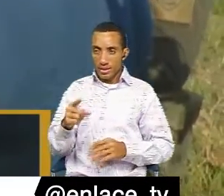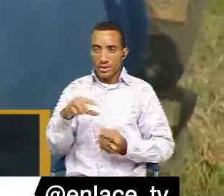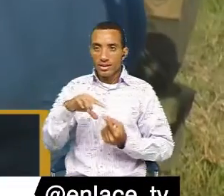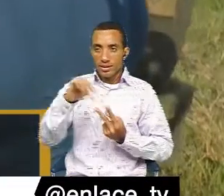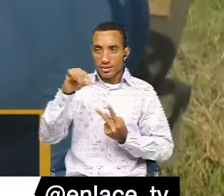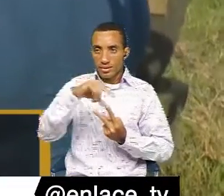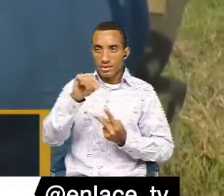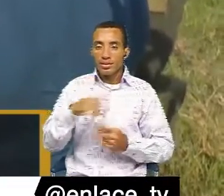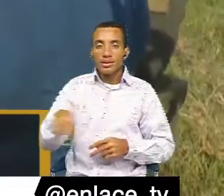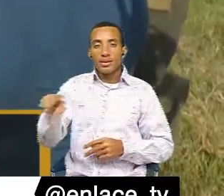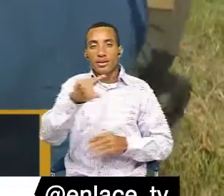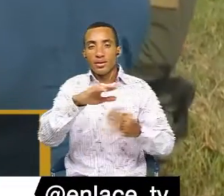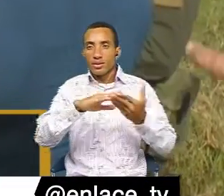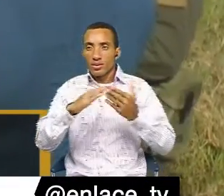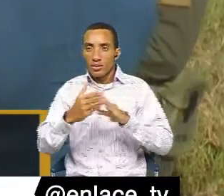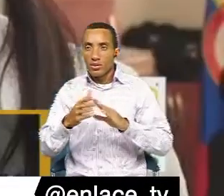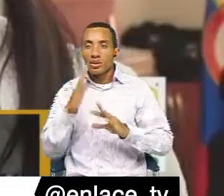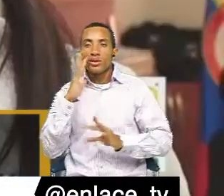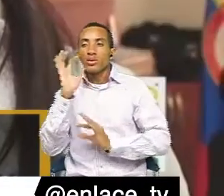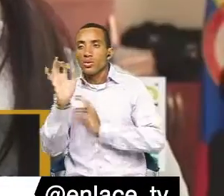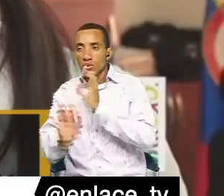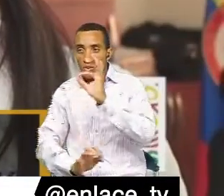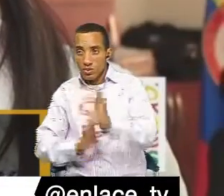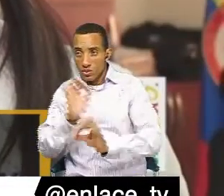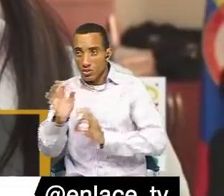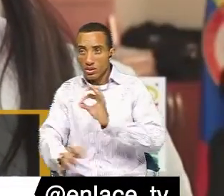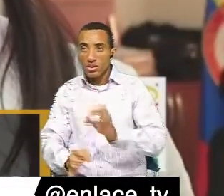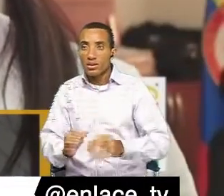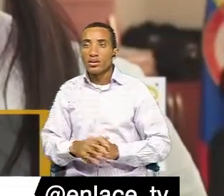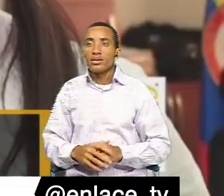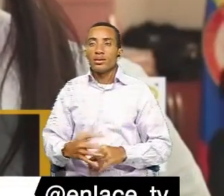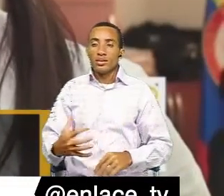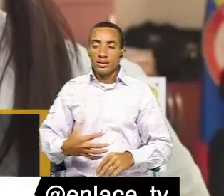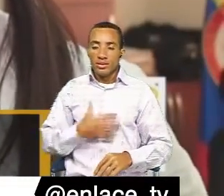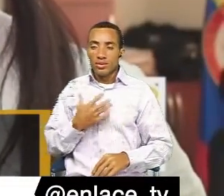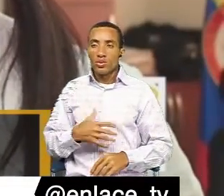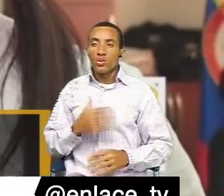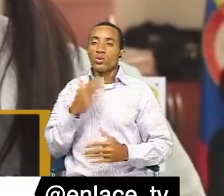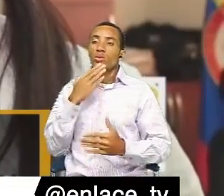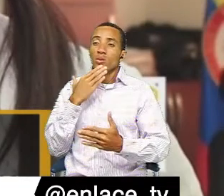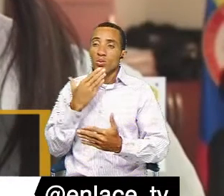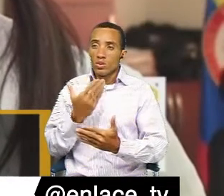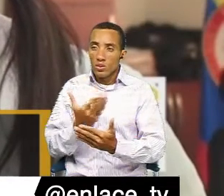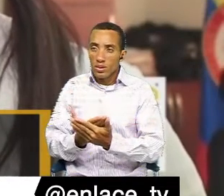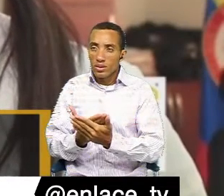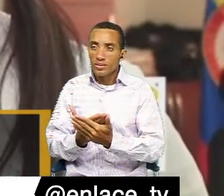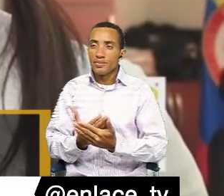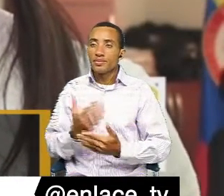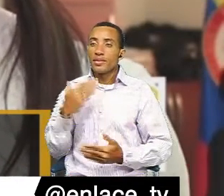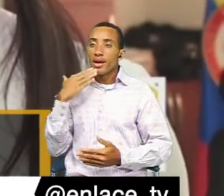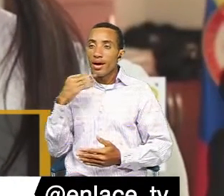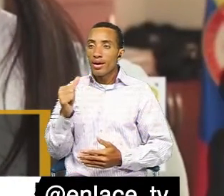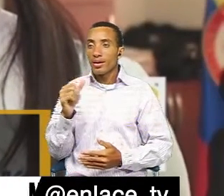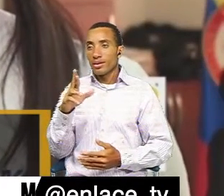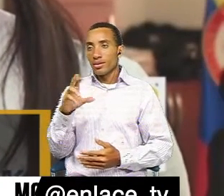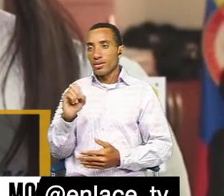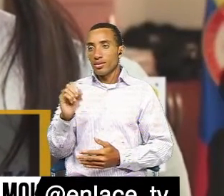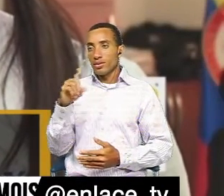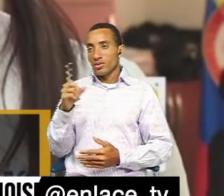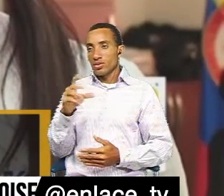conciencia y está protegiendo estas especies. Una gran satisfacción y gratitud con la señora Rosa y su hija